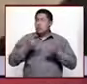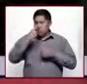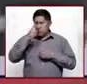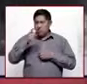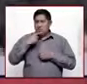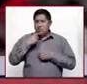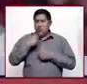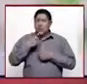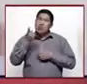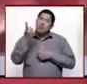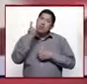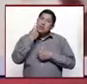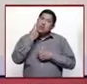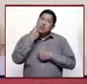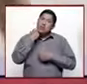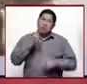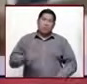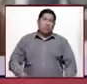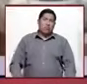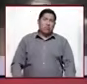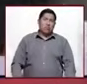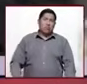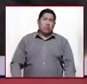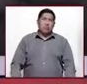intervenido hace instantes.